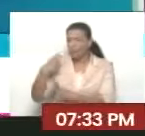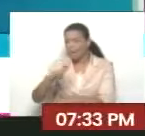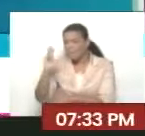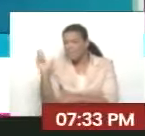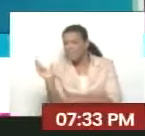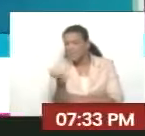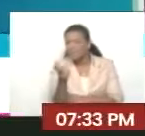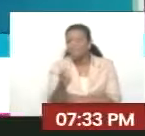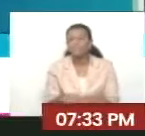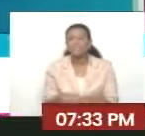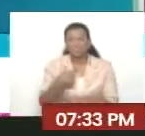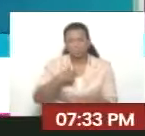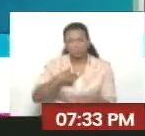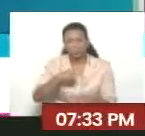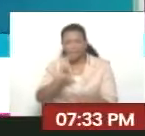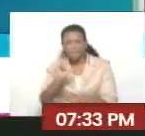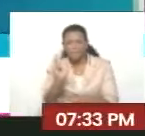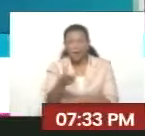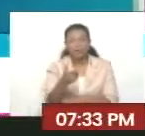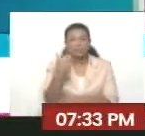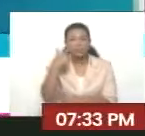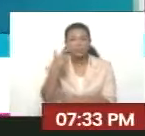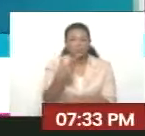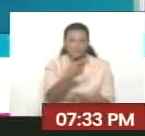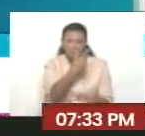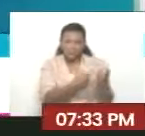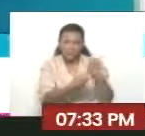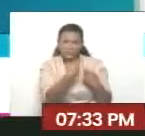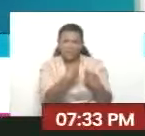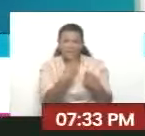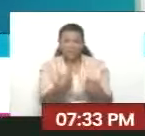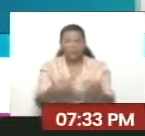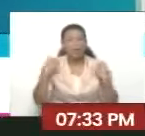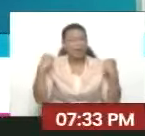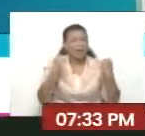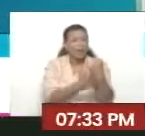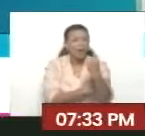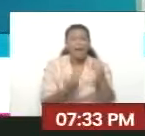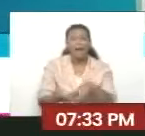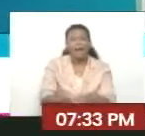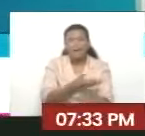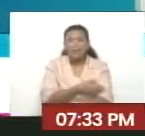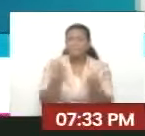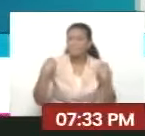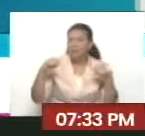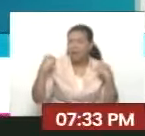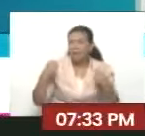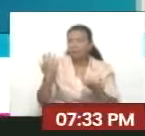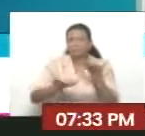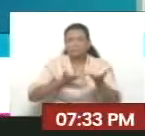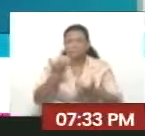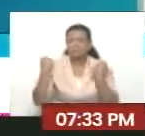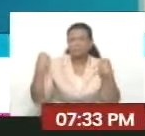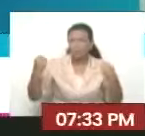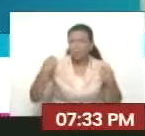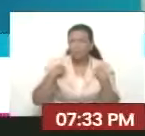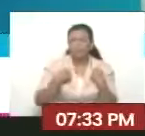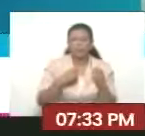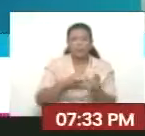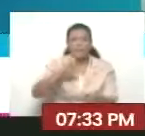mira. Entonces el manager te decía, Nicolás, a calentar. Entonces uno iba al